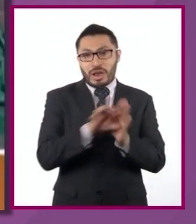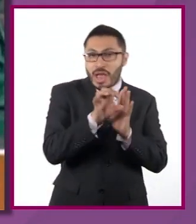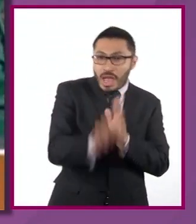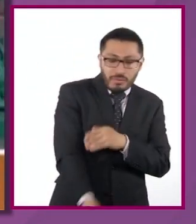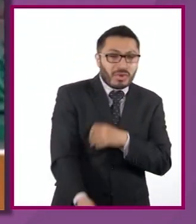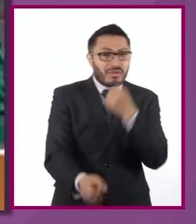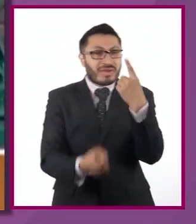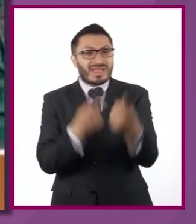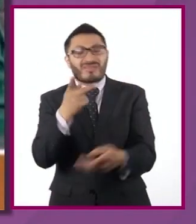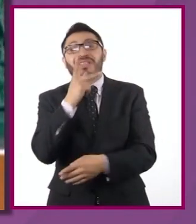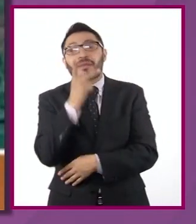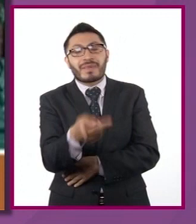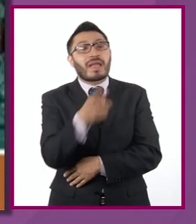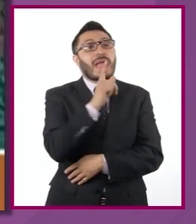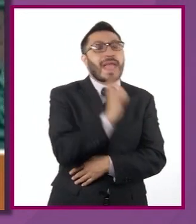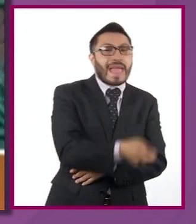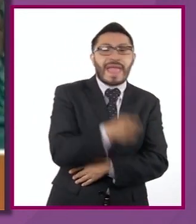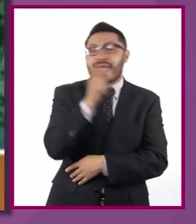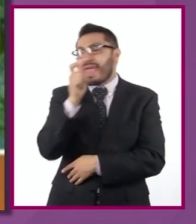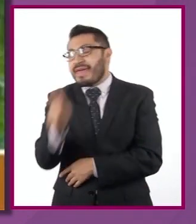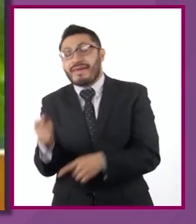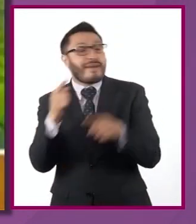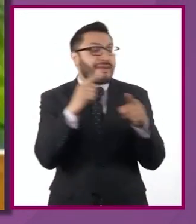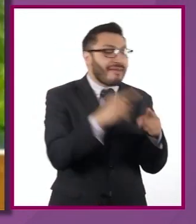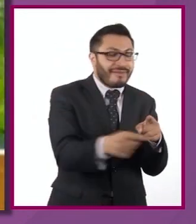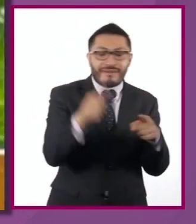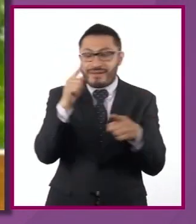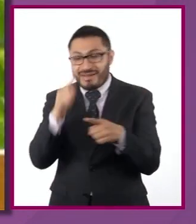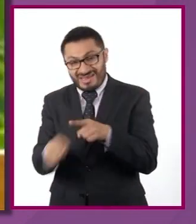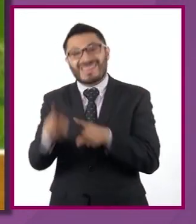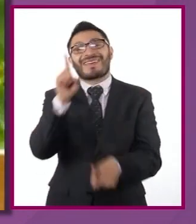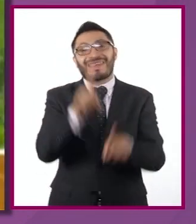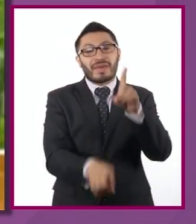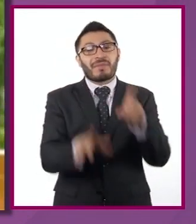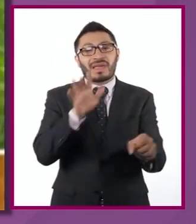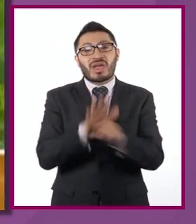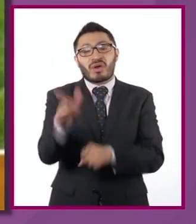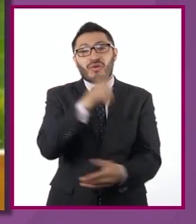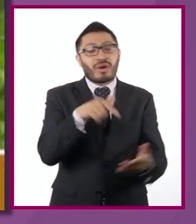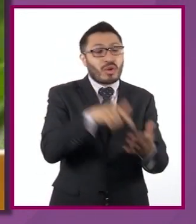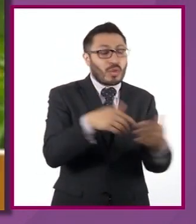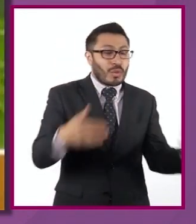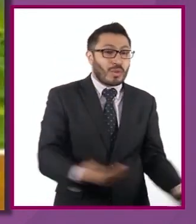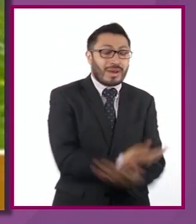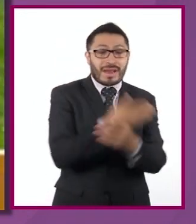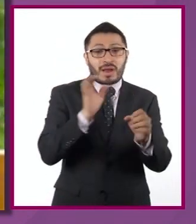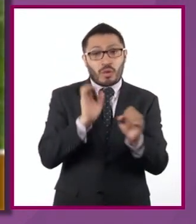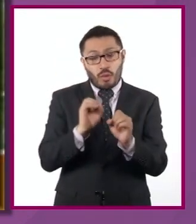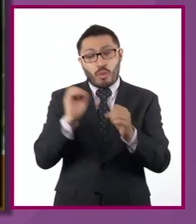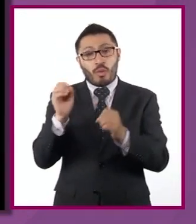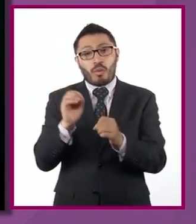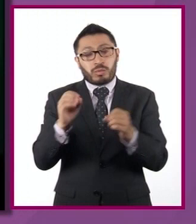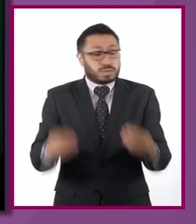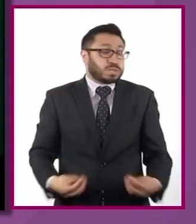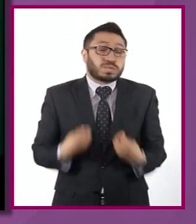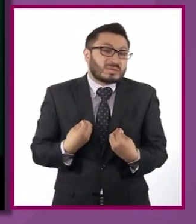existen palabras que tienen significados distintos dependiendo de las regiones o países donde se usen.